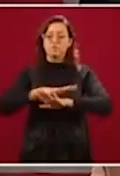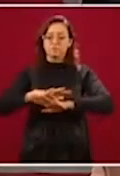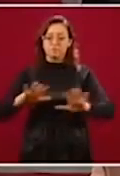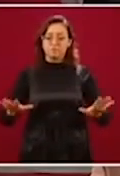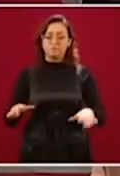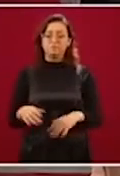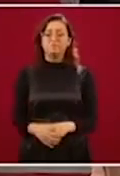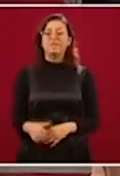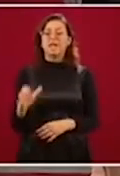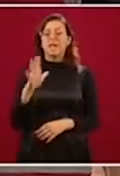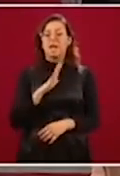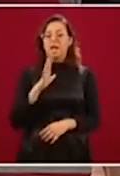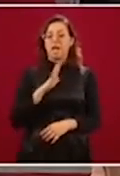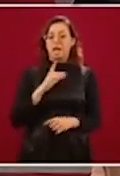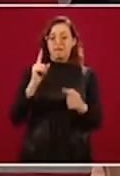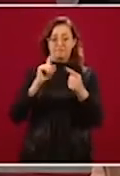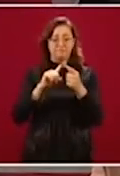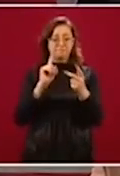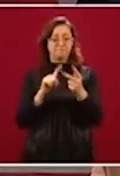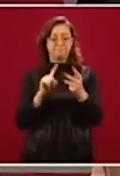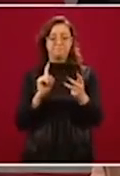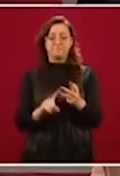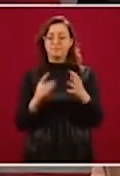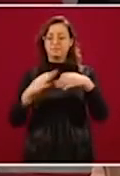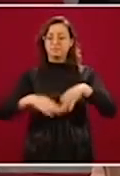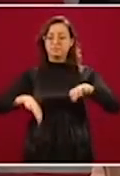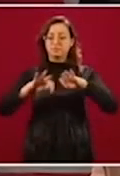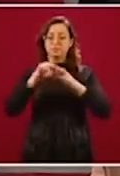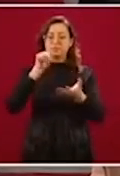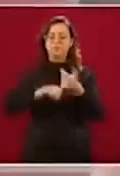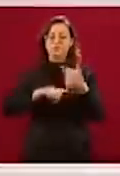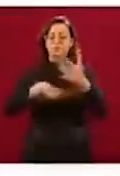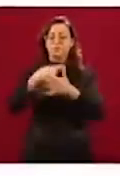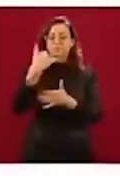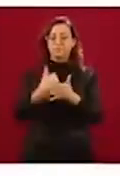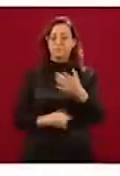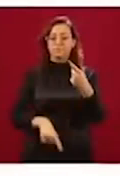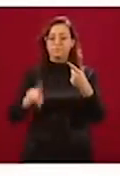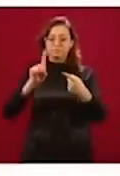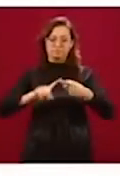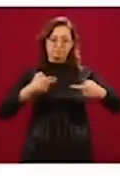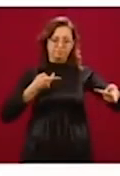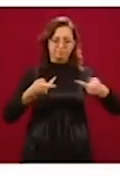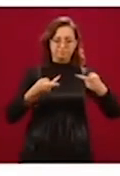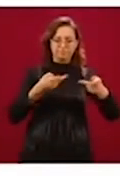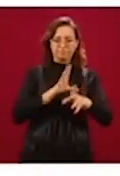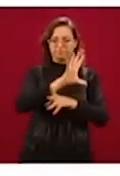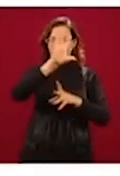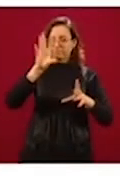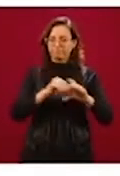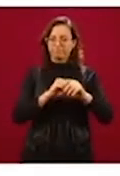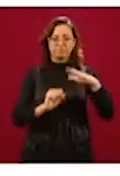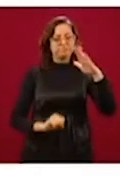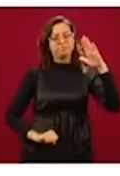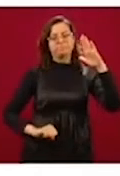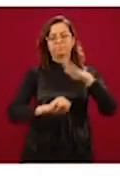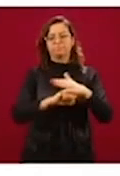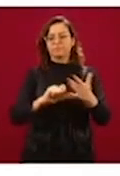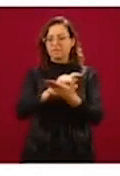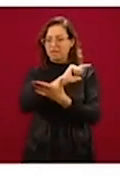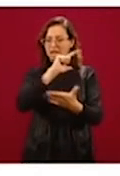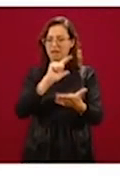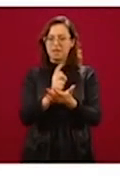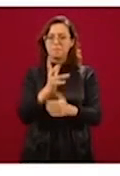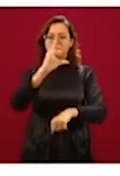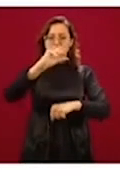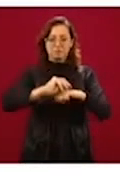tres componentes principales del proyecto que es el plan maestro que es un documento base establecido por la ley para